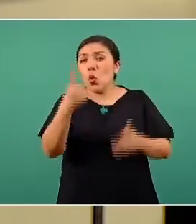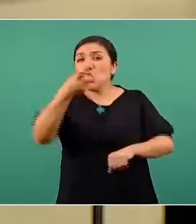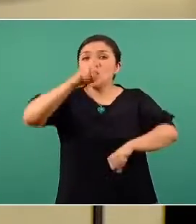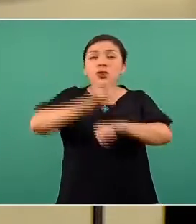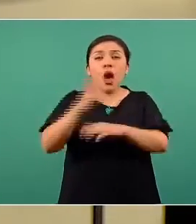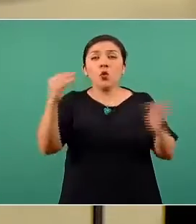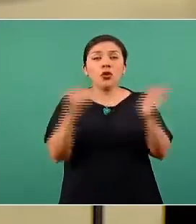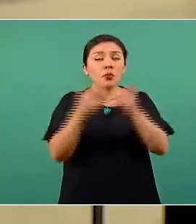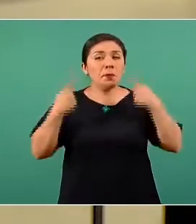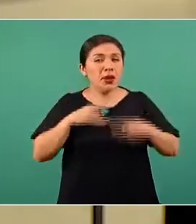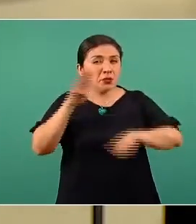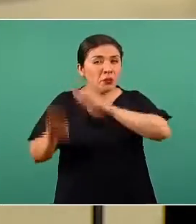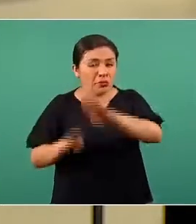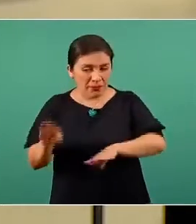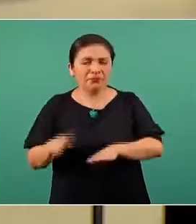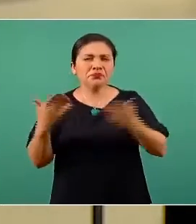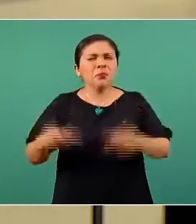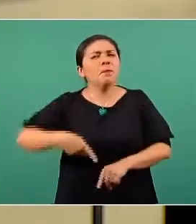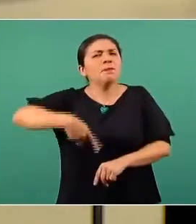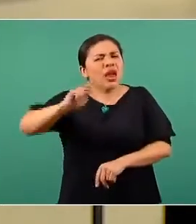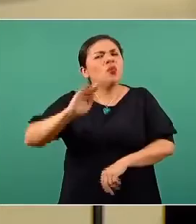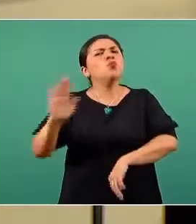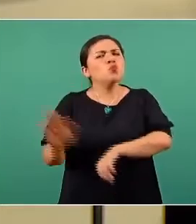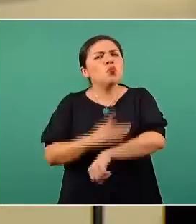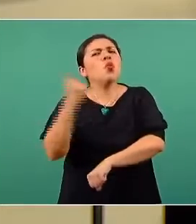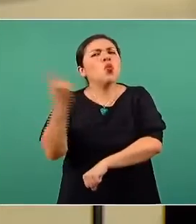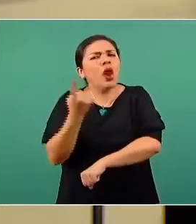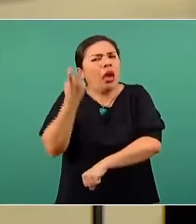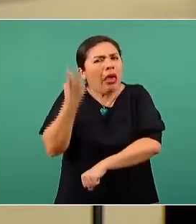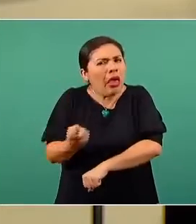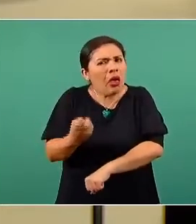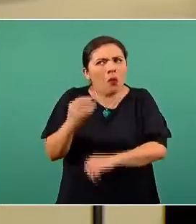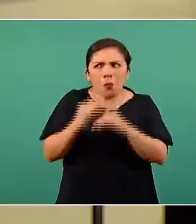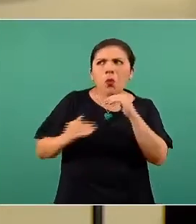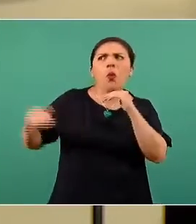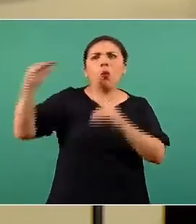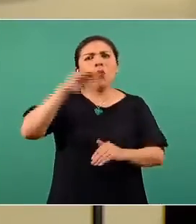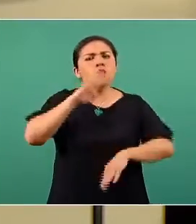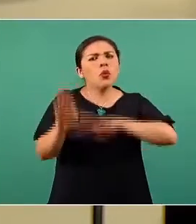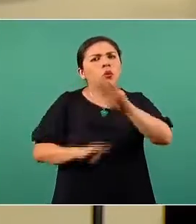no les ha quedado claro precisamente a qué se debió precisamente este incremento.